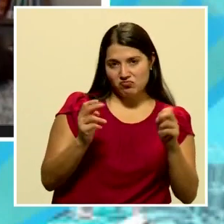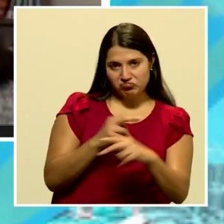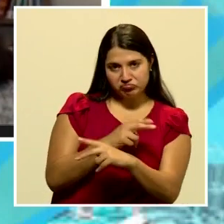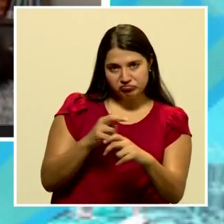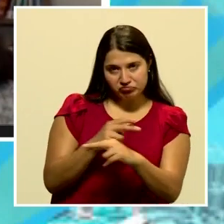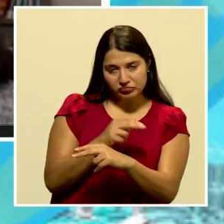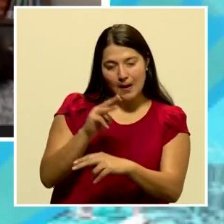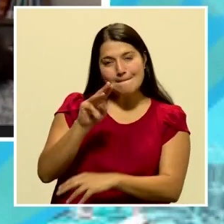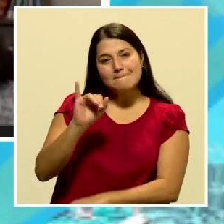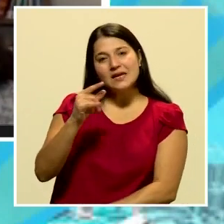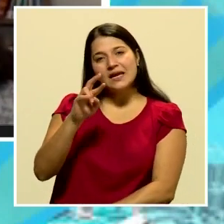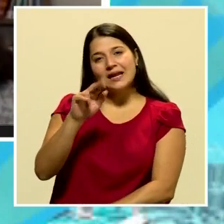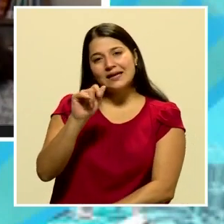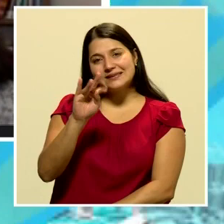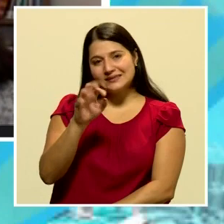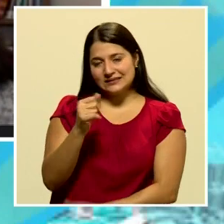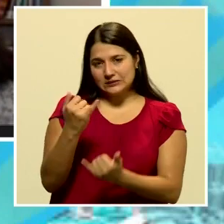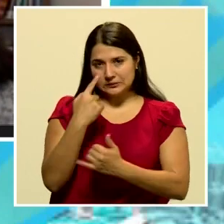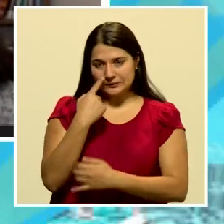verlo ahora mismo.